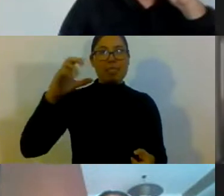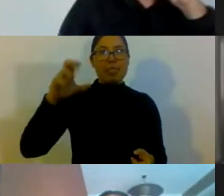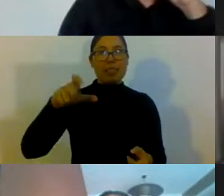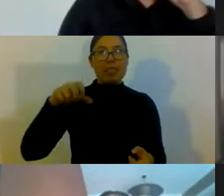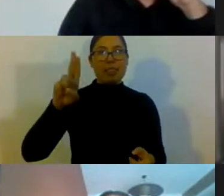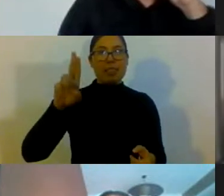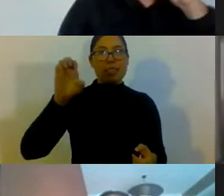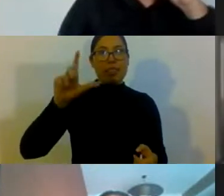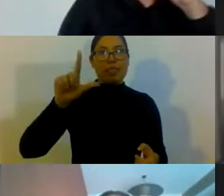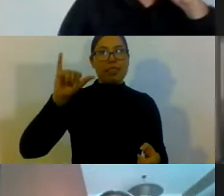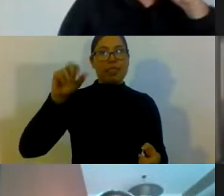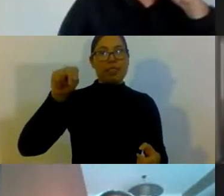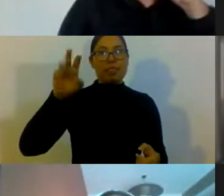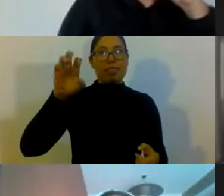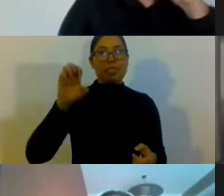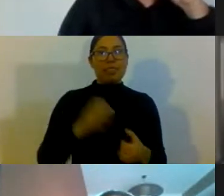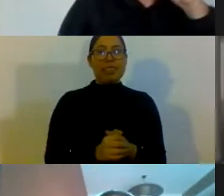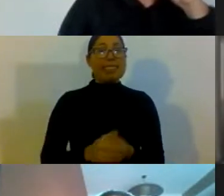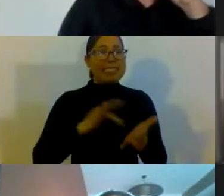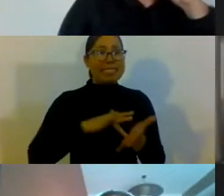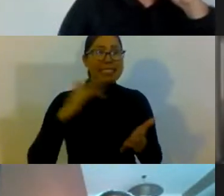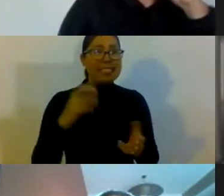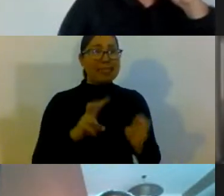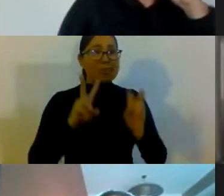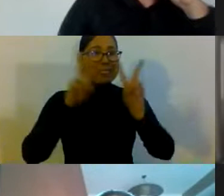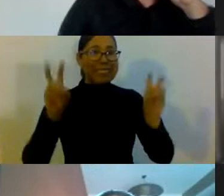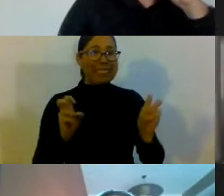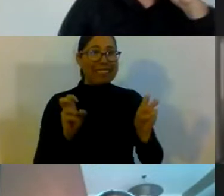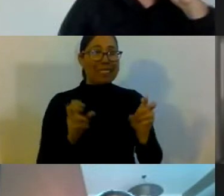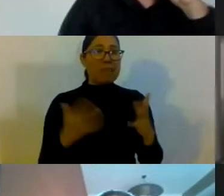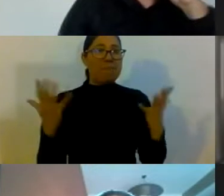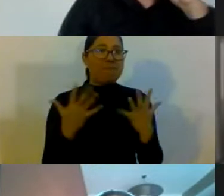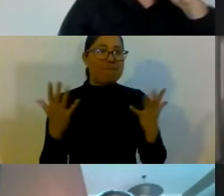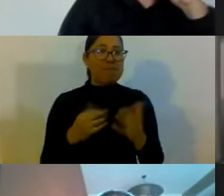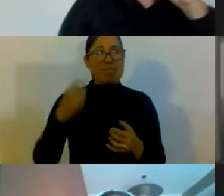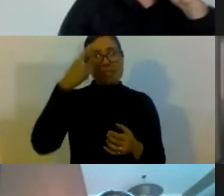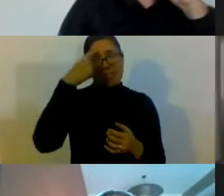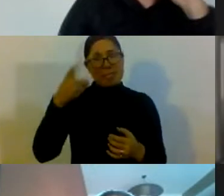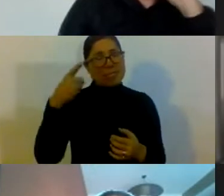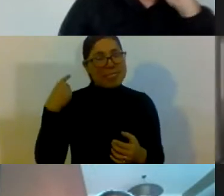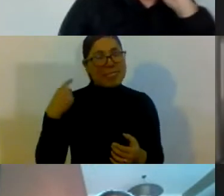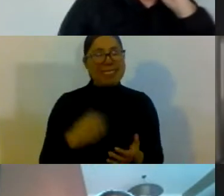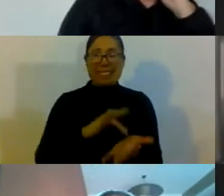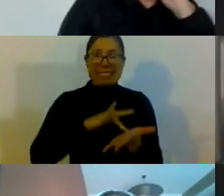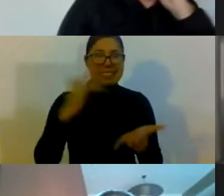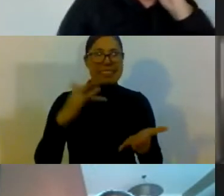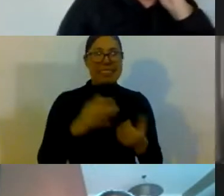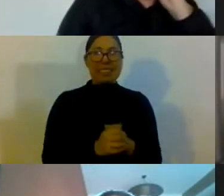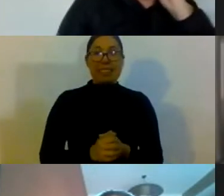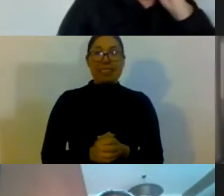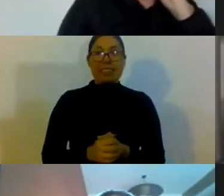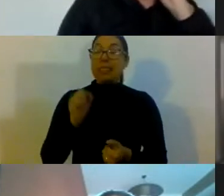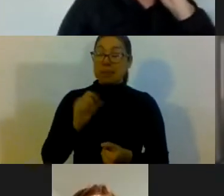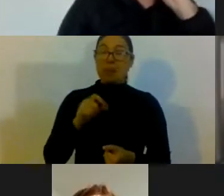a la práctica de manera un poco más sencilla. Y además invitarlos. Ahorita a las 5 de la